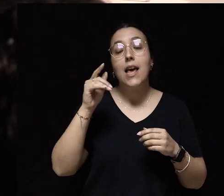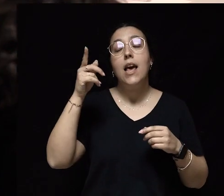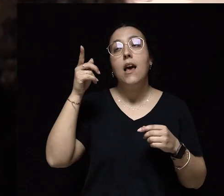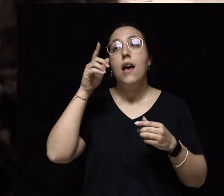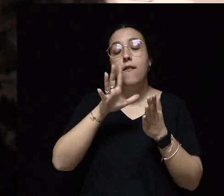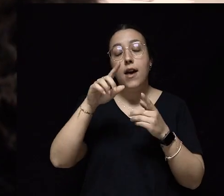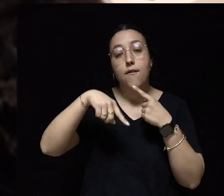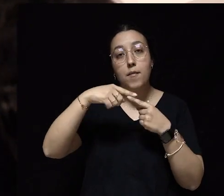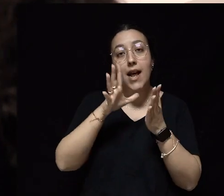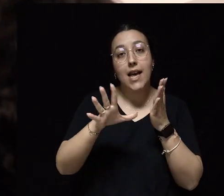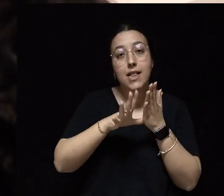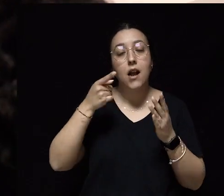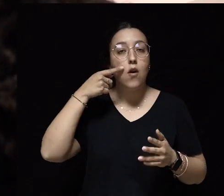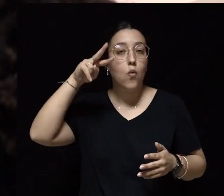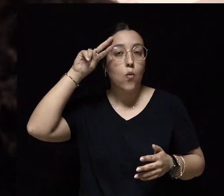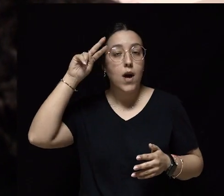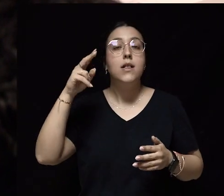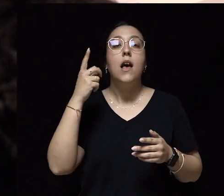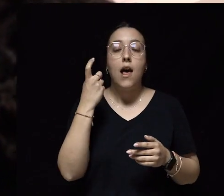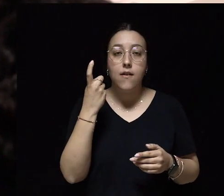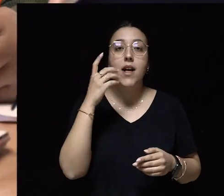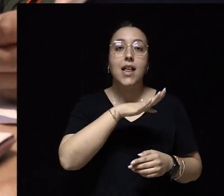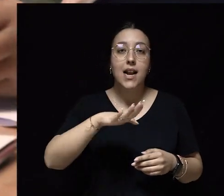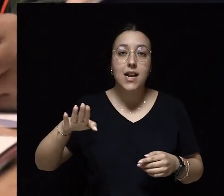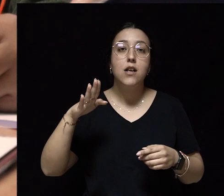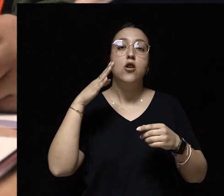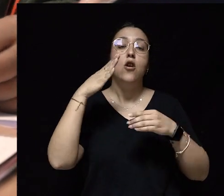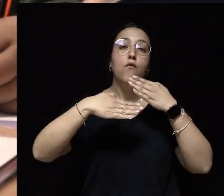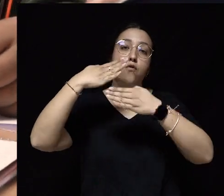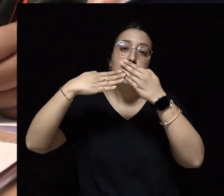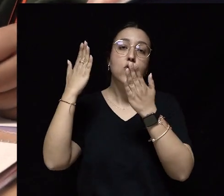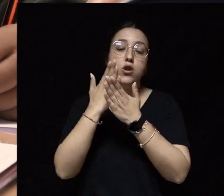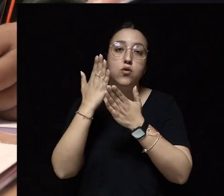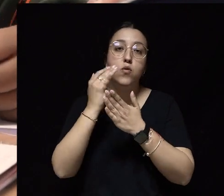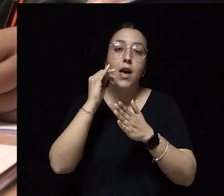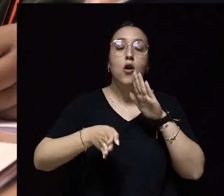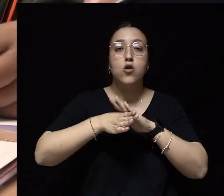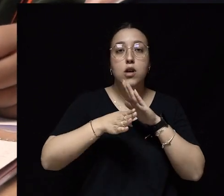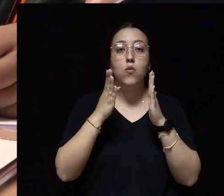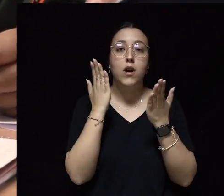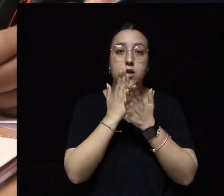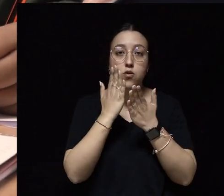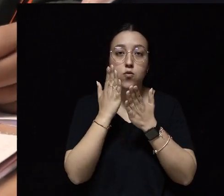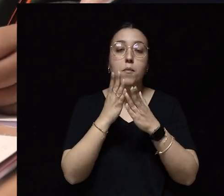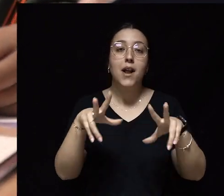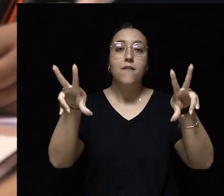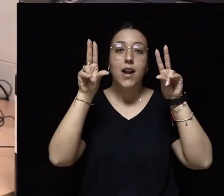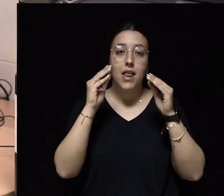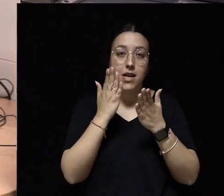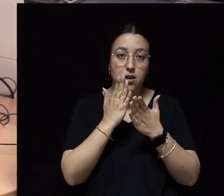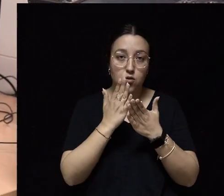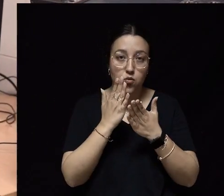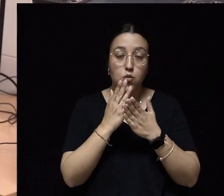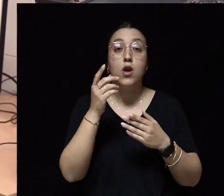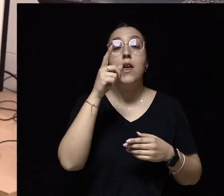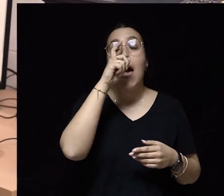escolar, sobre todo en la educación secundaria. A pesar de la falta de recursos, las familias perciben con claridad que es necesaria